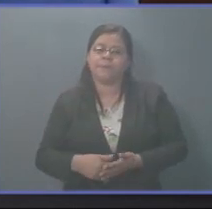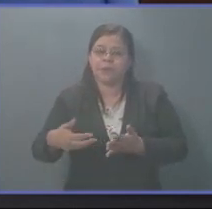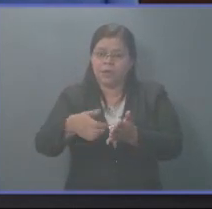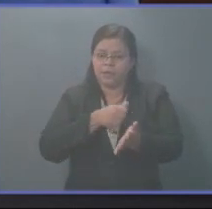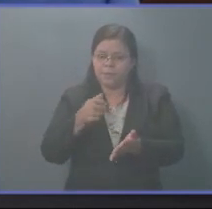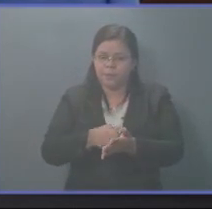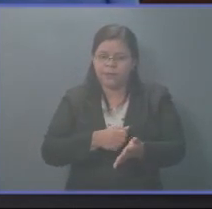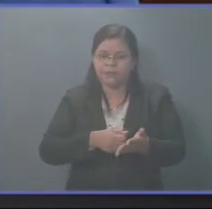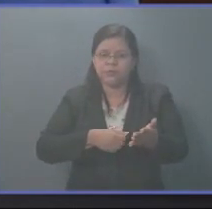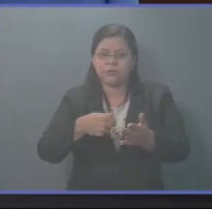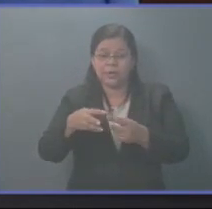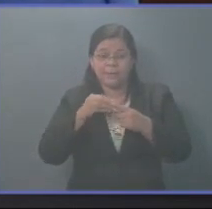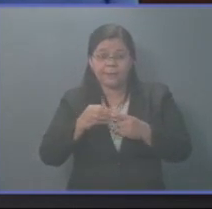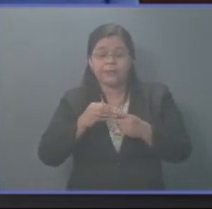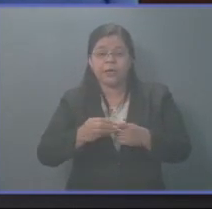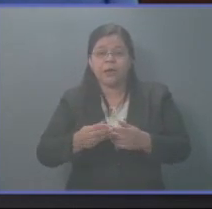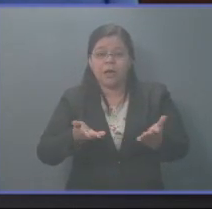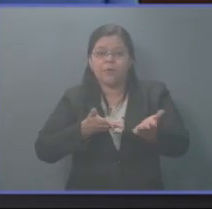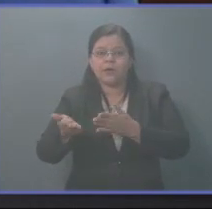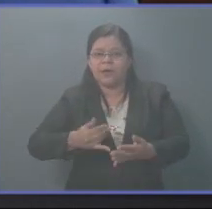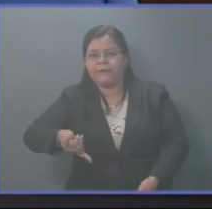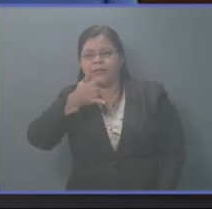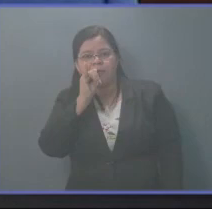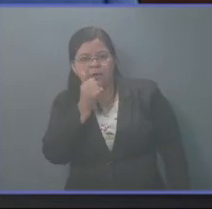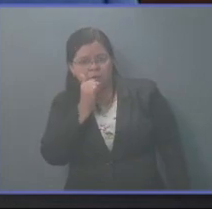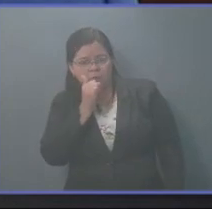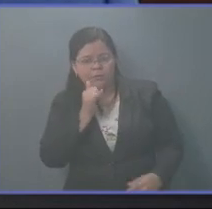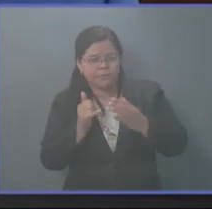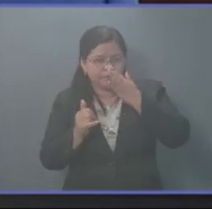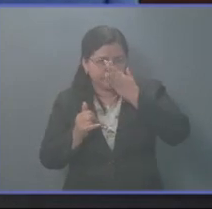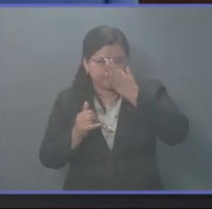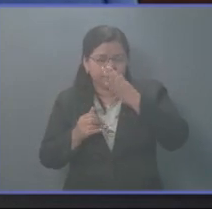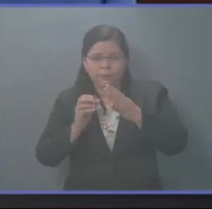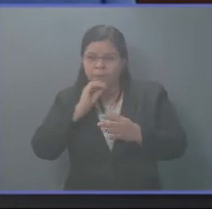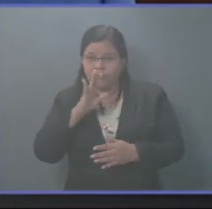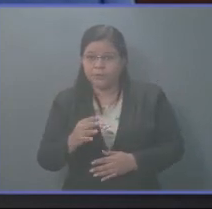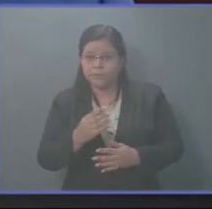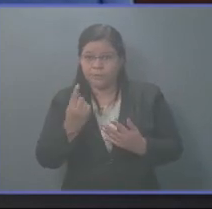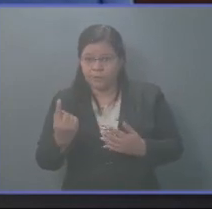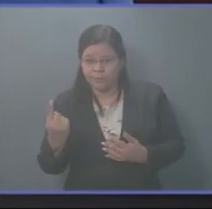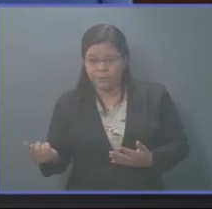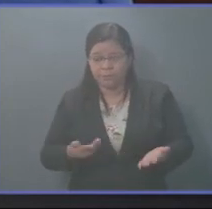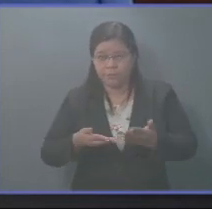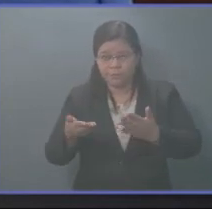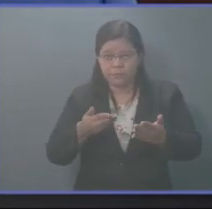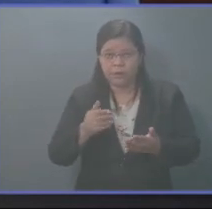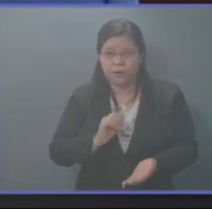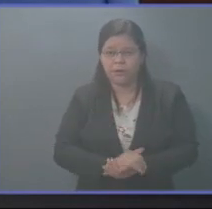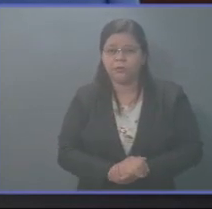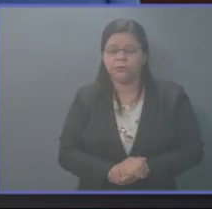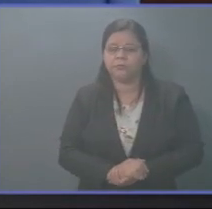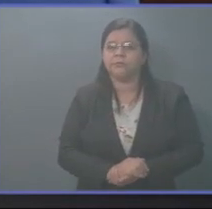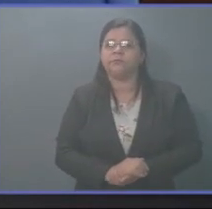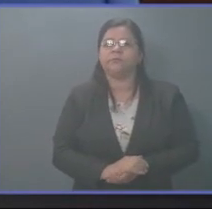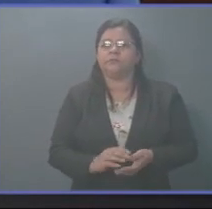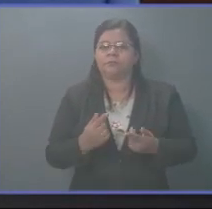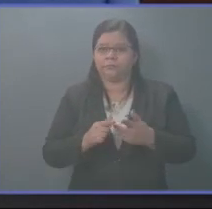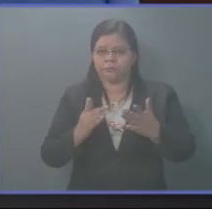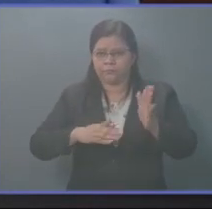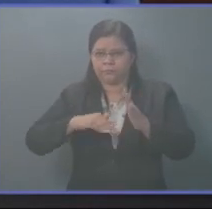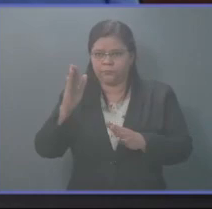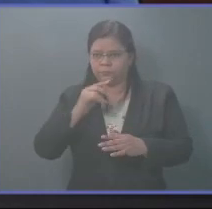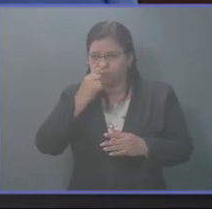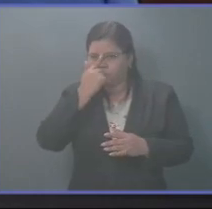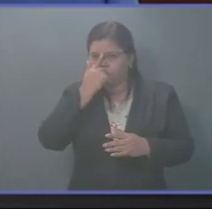de aguardiente y cerveza, artículo 17. Las personas naturales y jurídicas que se dediquen a la venta de aguardiente y cerveza por medio de expendios,